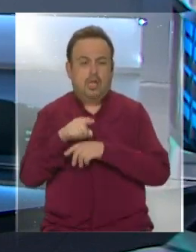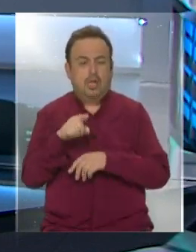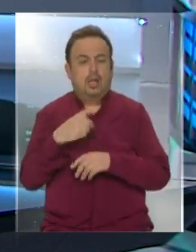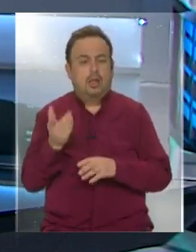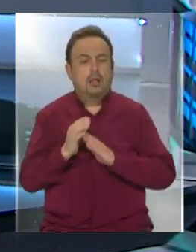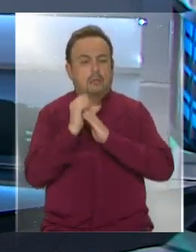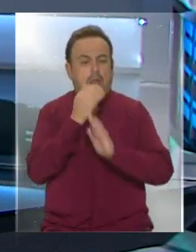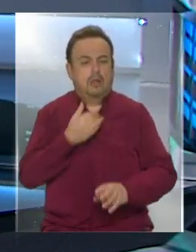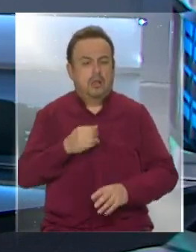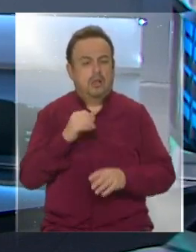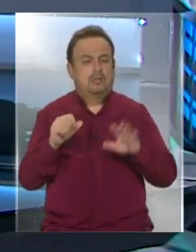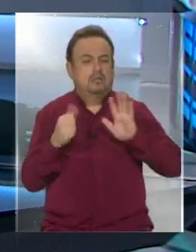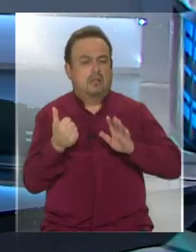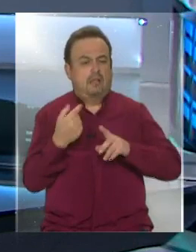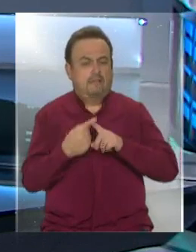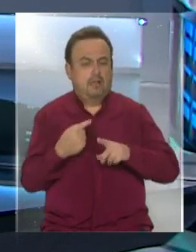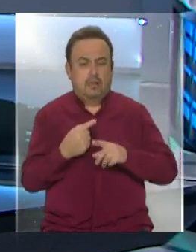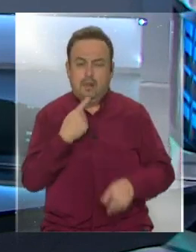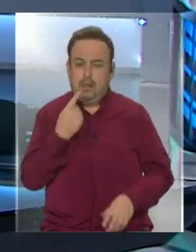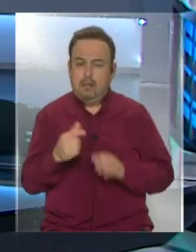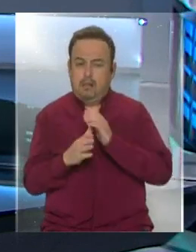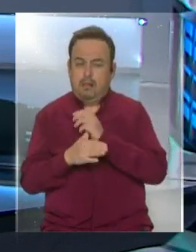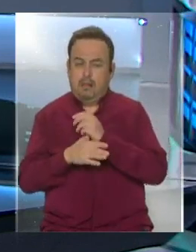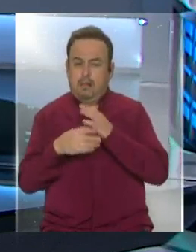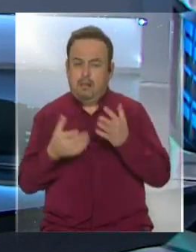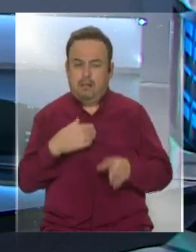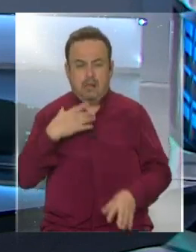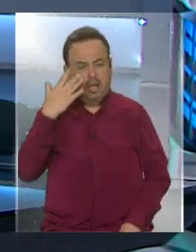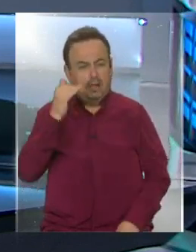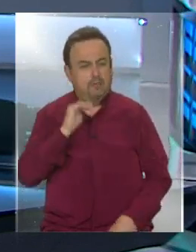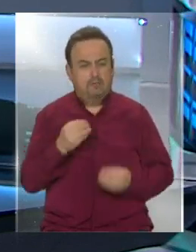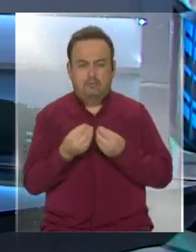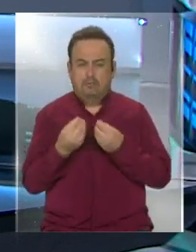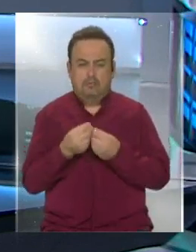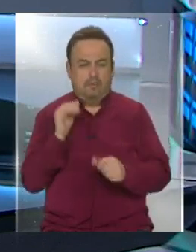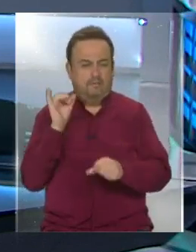Lukashenko sea presidente por sexta vez y cuestionan una elección que creen es completamente fraudulenta.